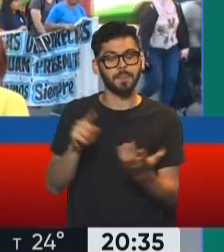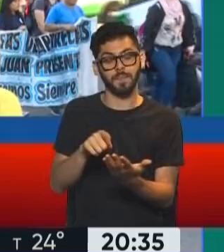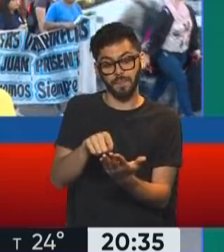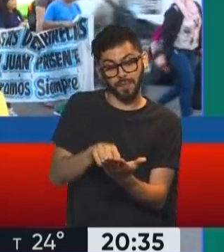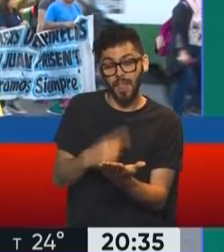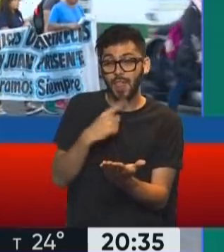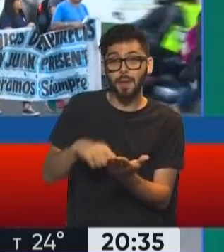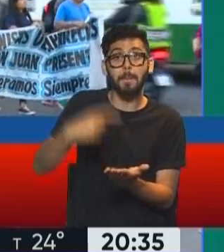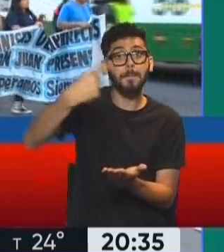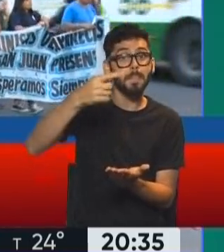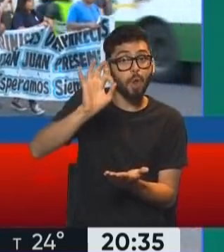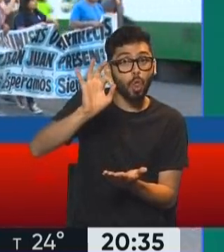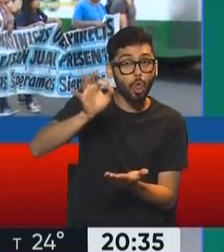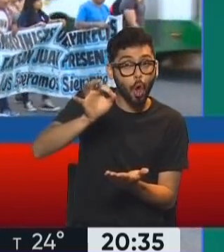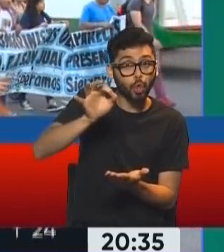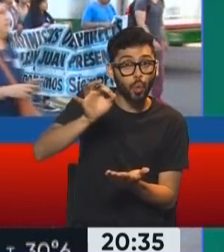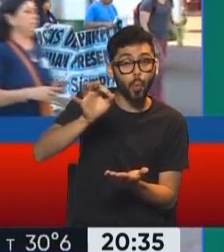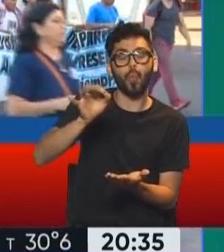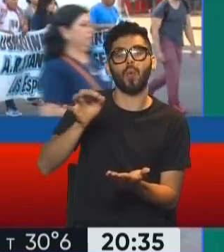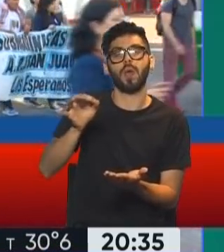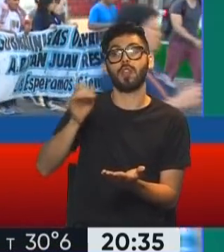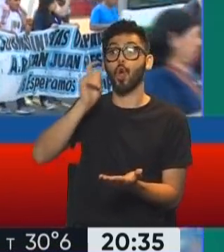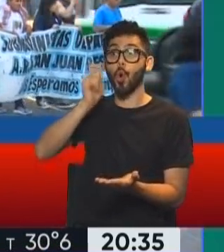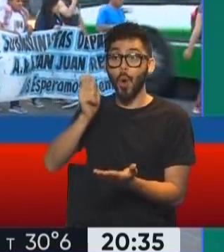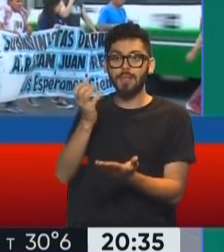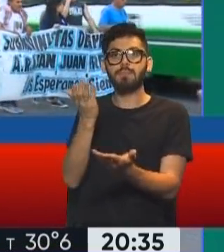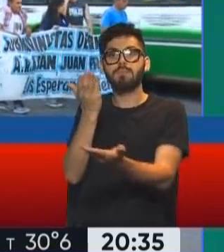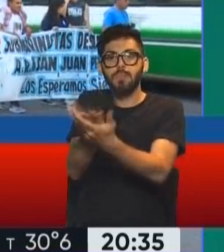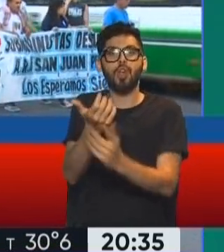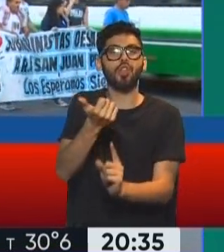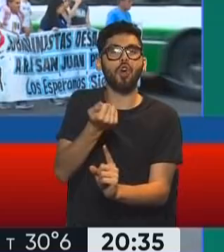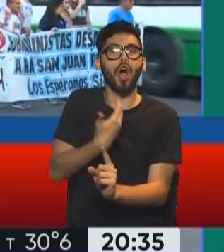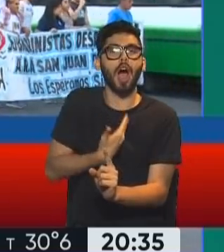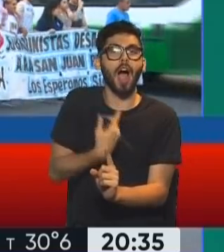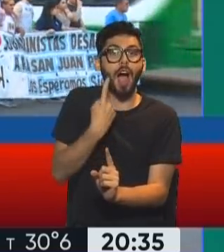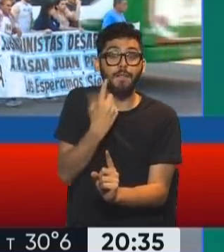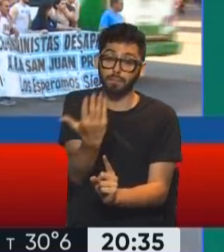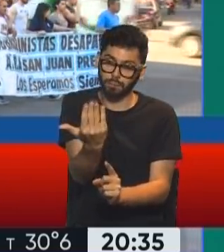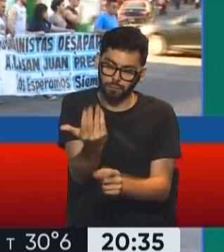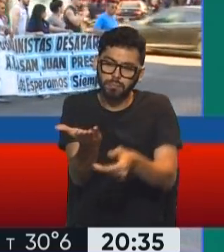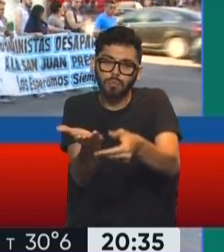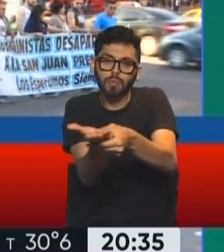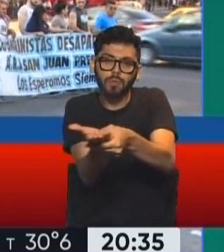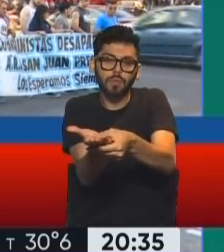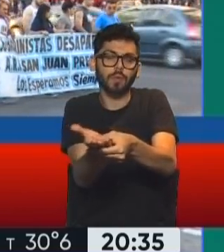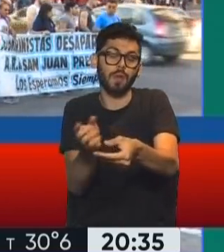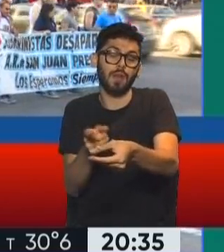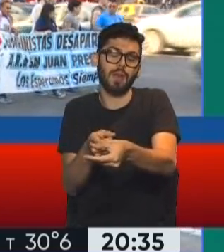que el 1 de octubre le había pedido el juez a la AFI el relevamiento de